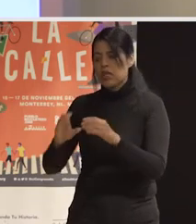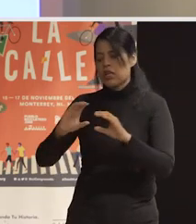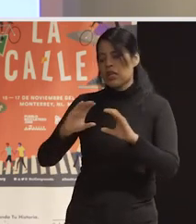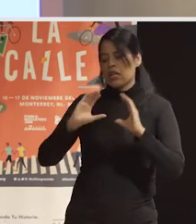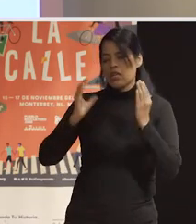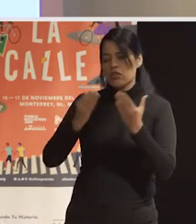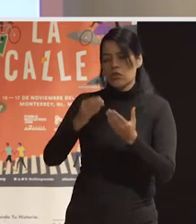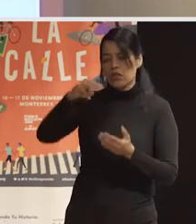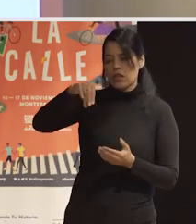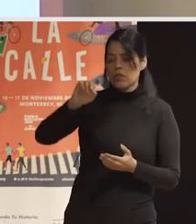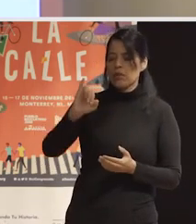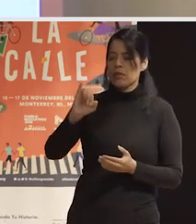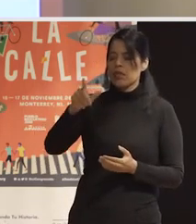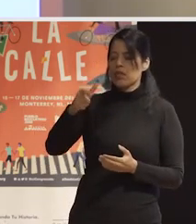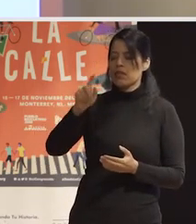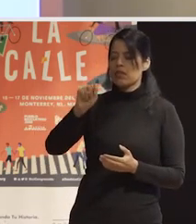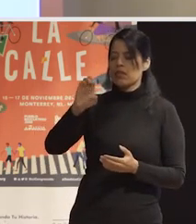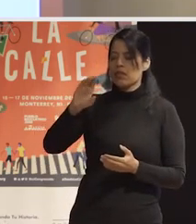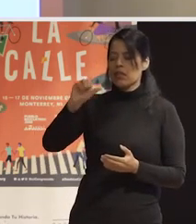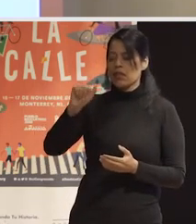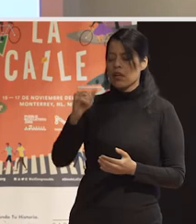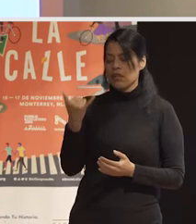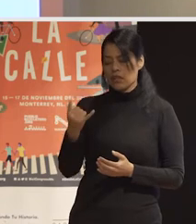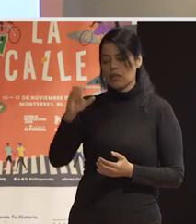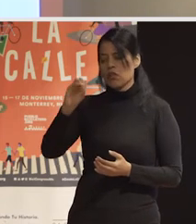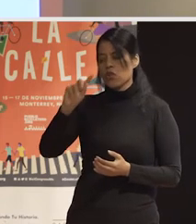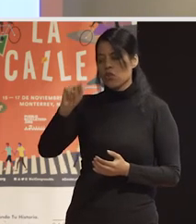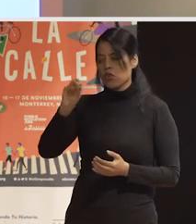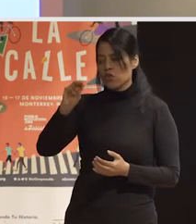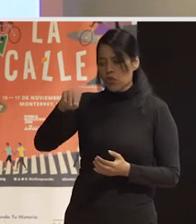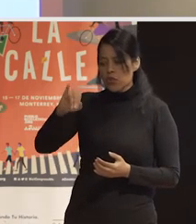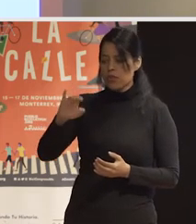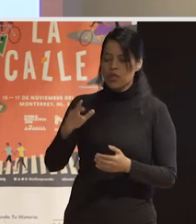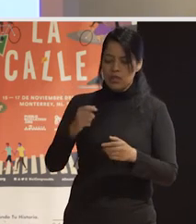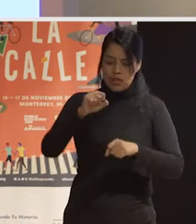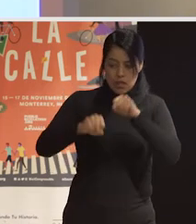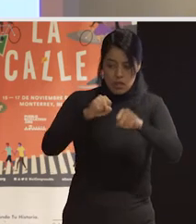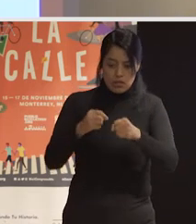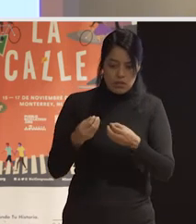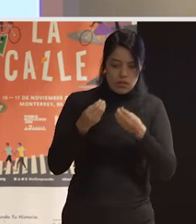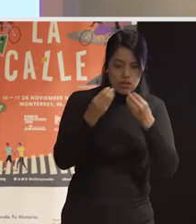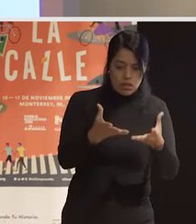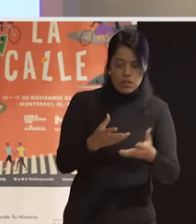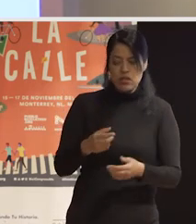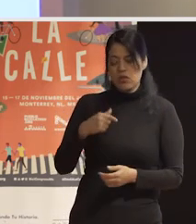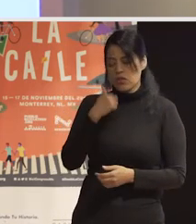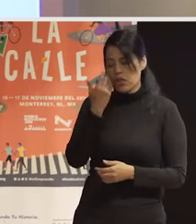y de ahí quiero pasar a explicar un poquito la diferencia